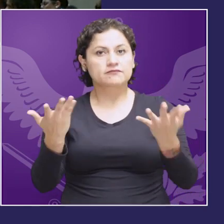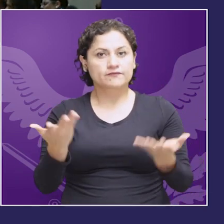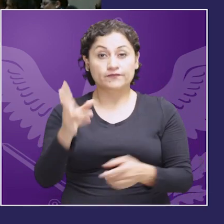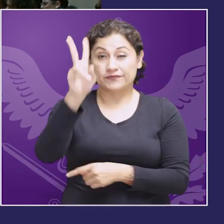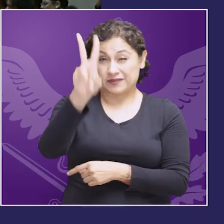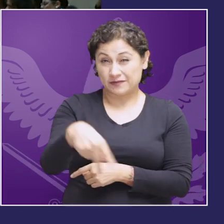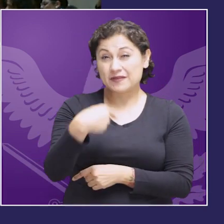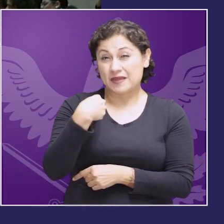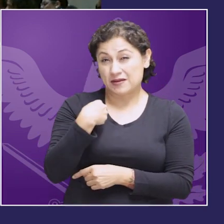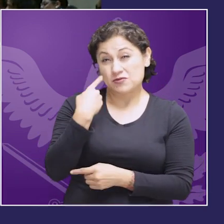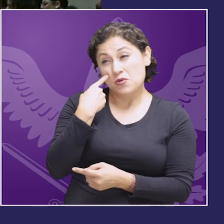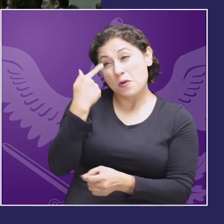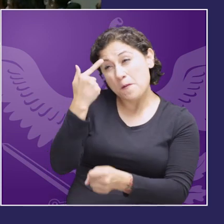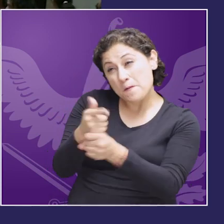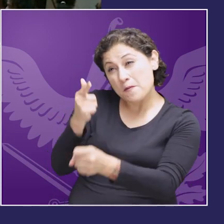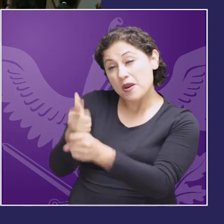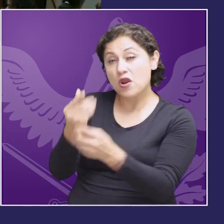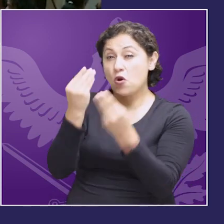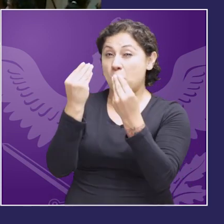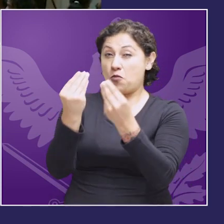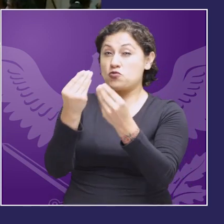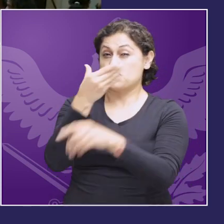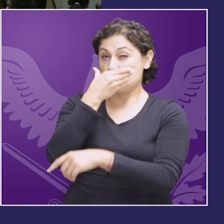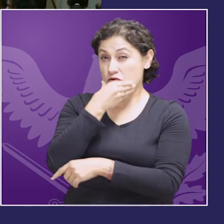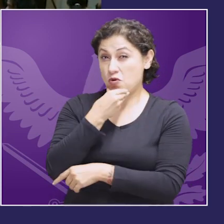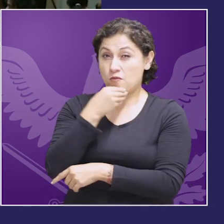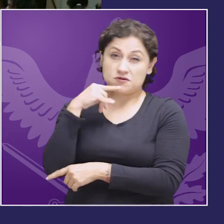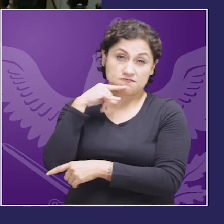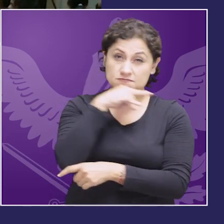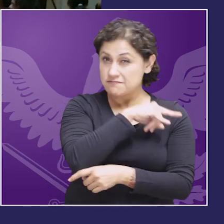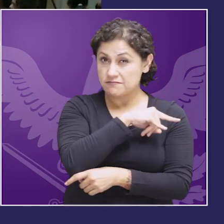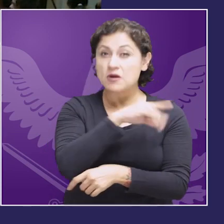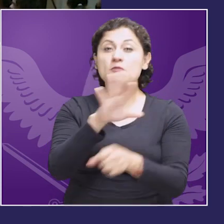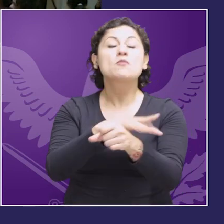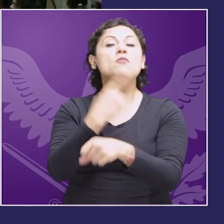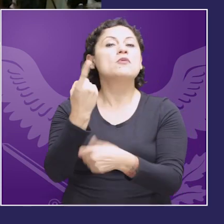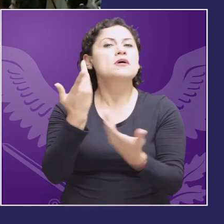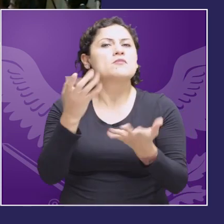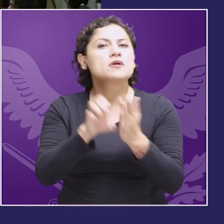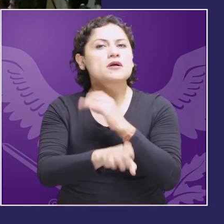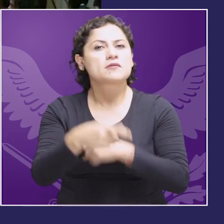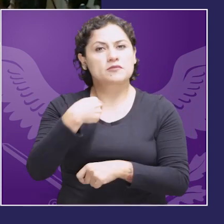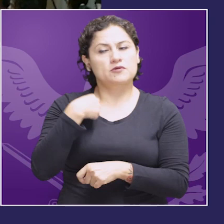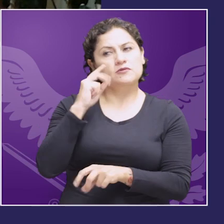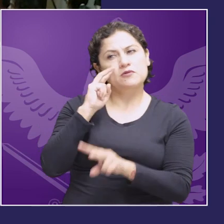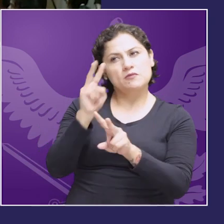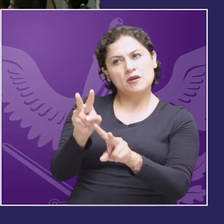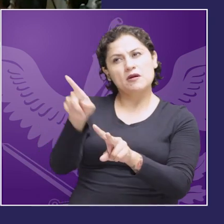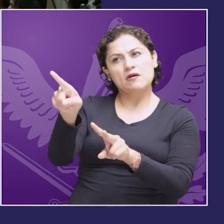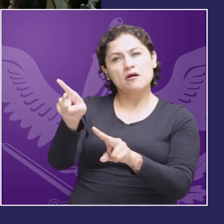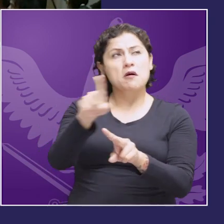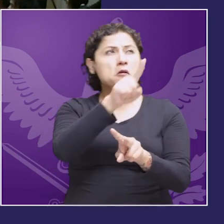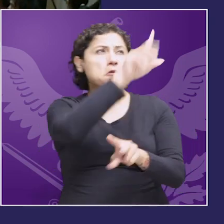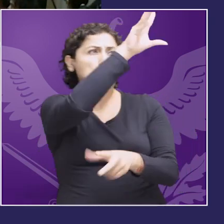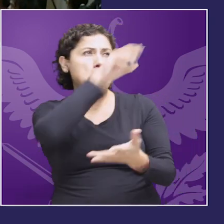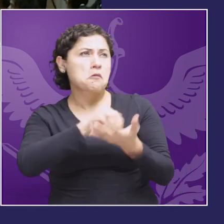bueno, yo copio y pego cuestiones sobre perspectiva de género y, bueno, con esto ya de algún modo la sentencia